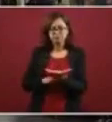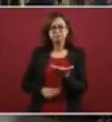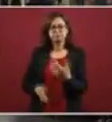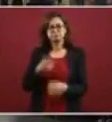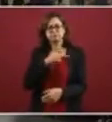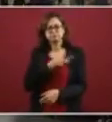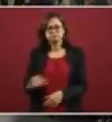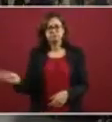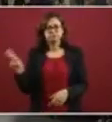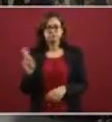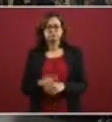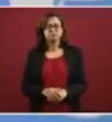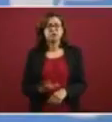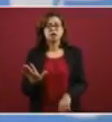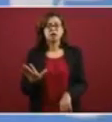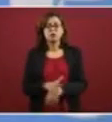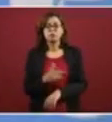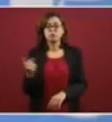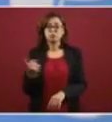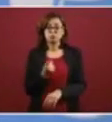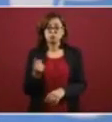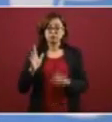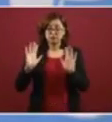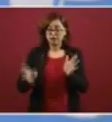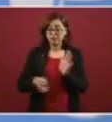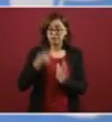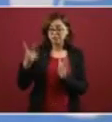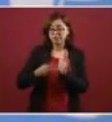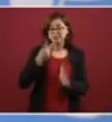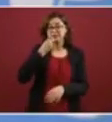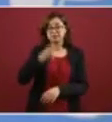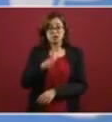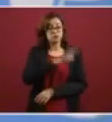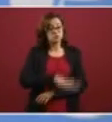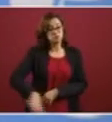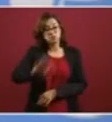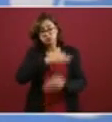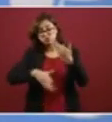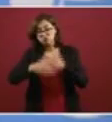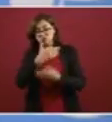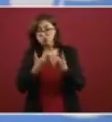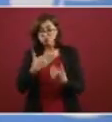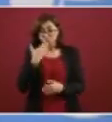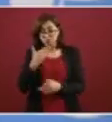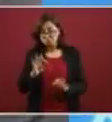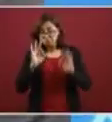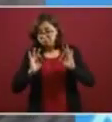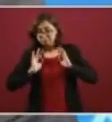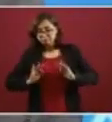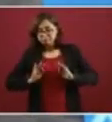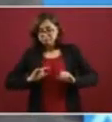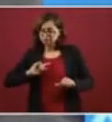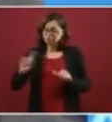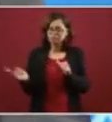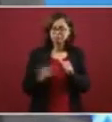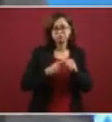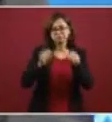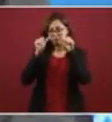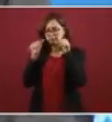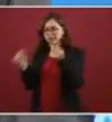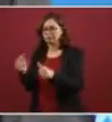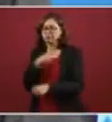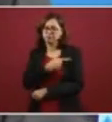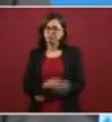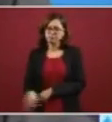porque como aquí se ha dicho por el bien de todos primero los pobres es en esencia es